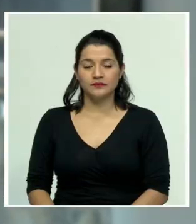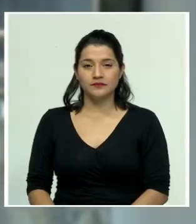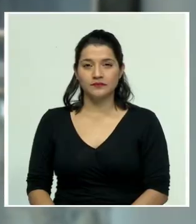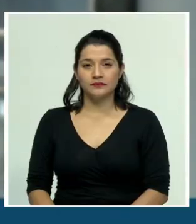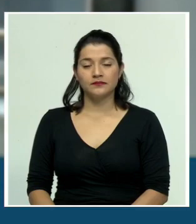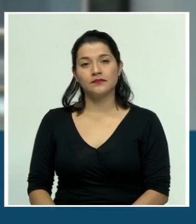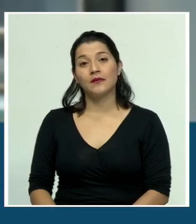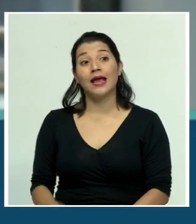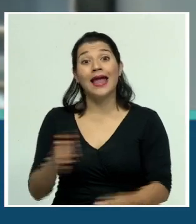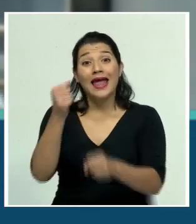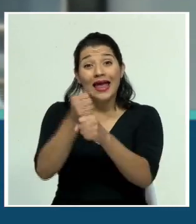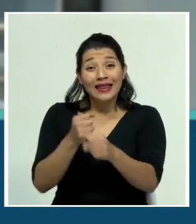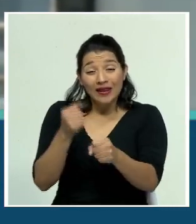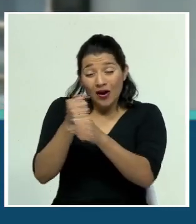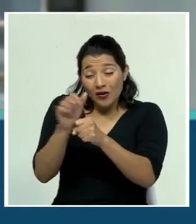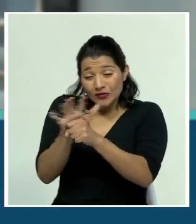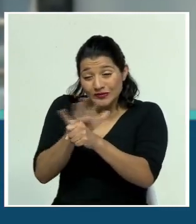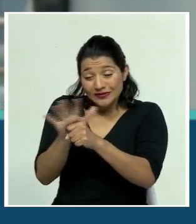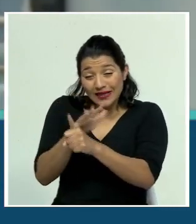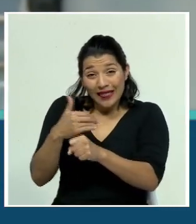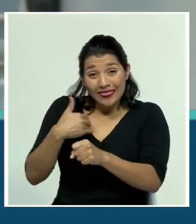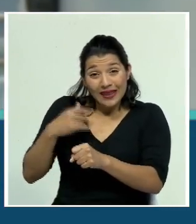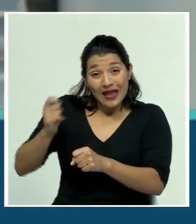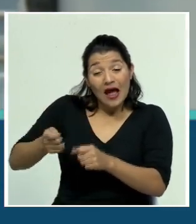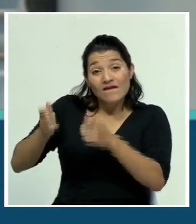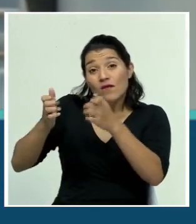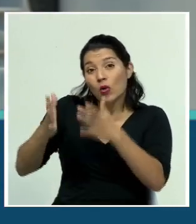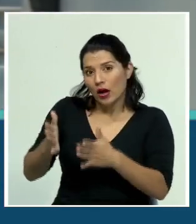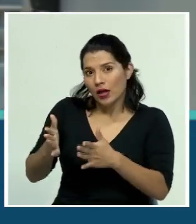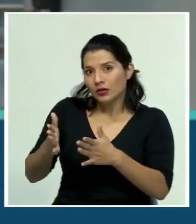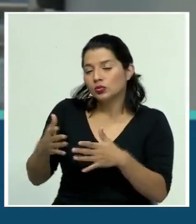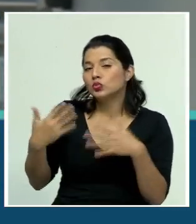La carga de trabajo de la defensa pública laboral es pesada.